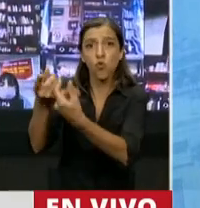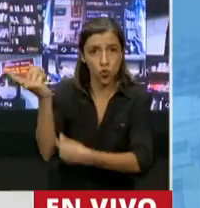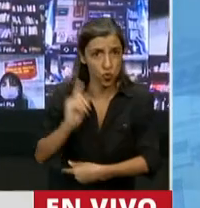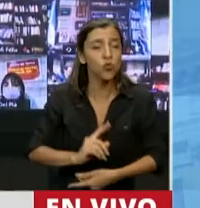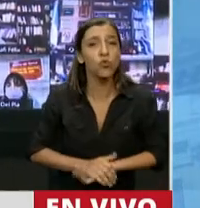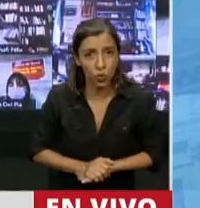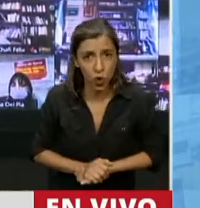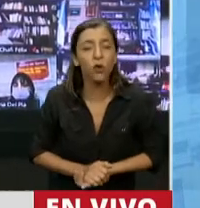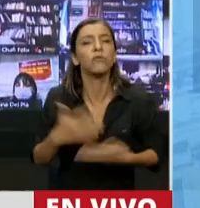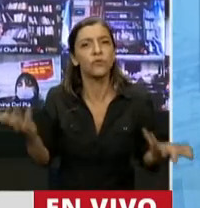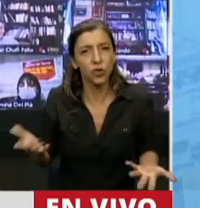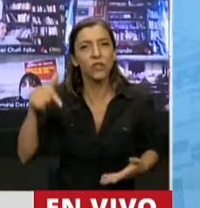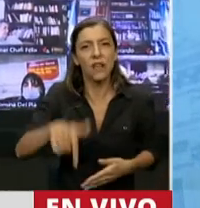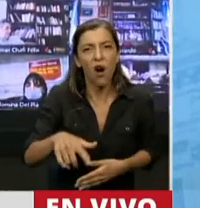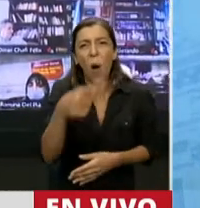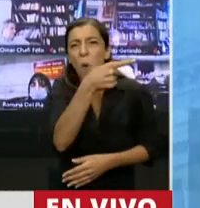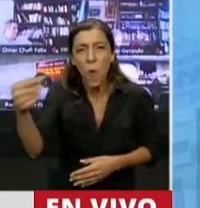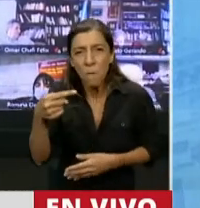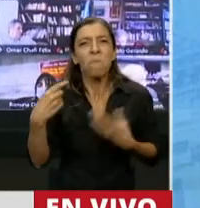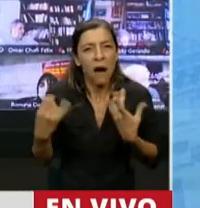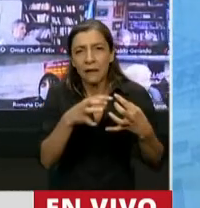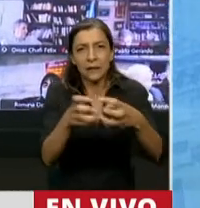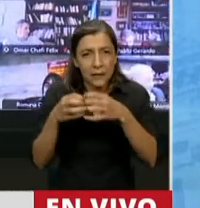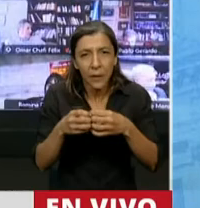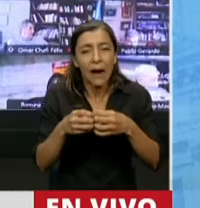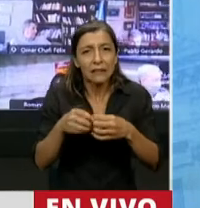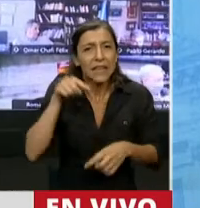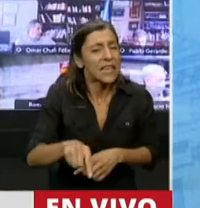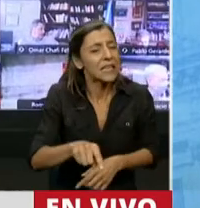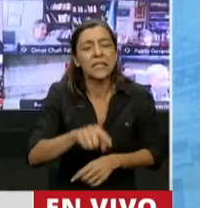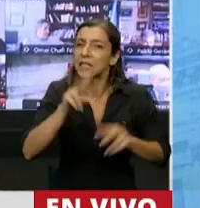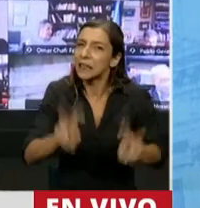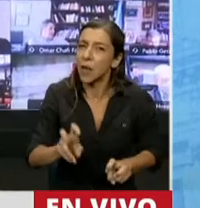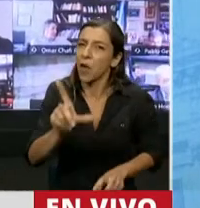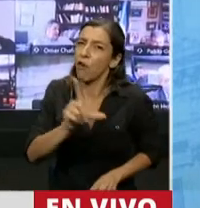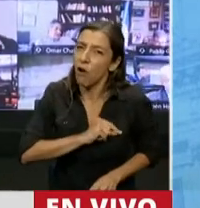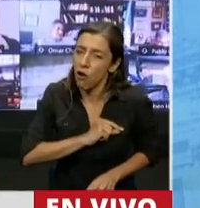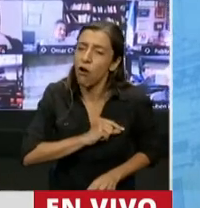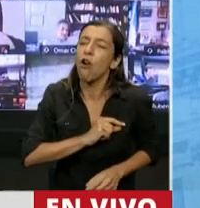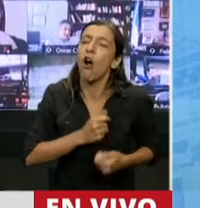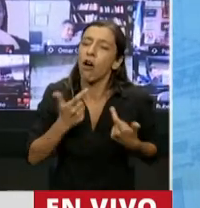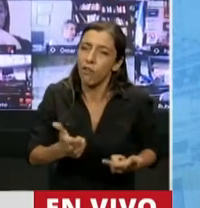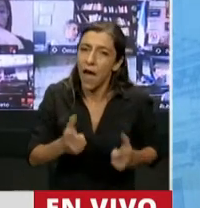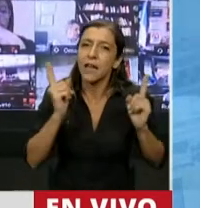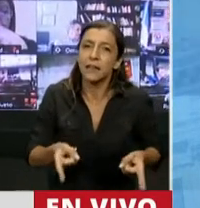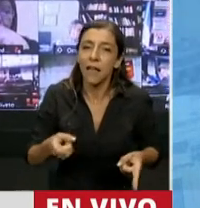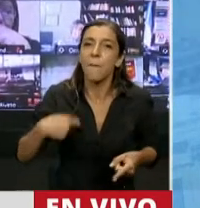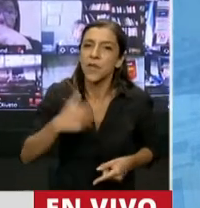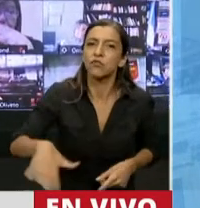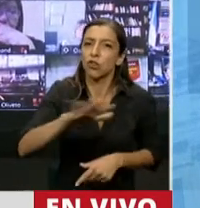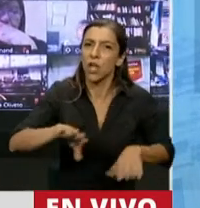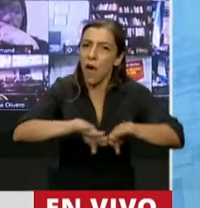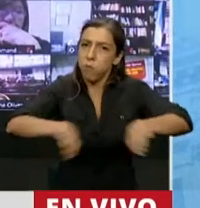dolorosos y que provocan más división social en nuestro pueblo por eso por todo esto y